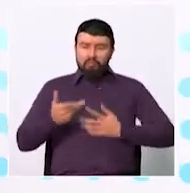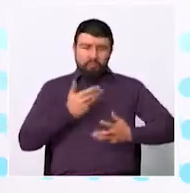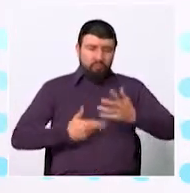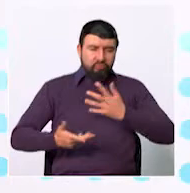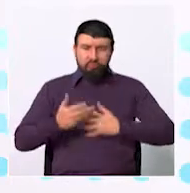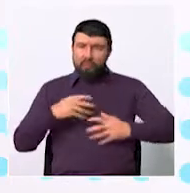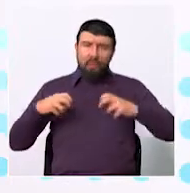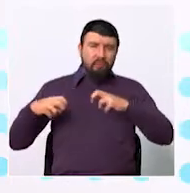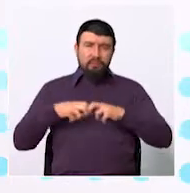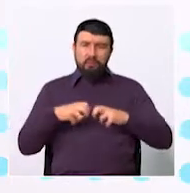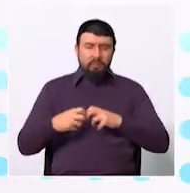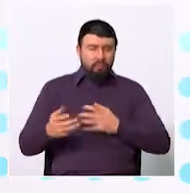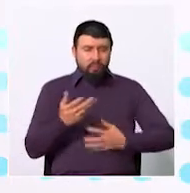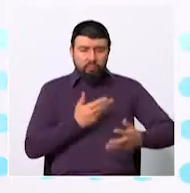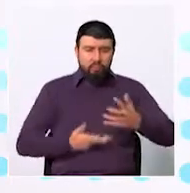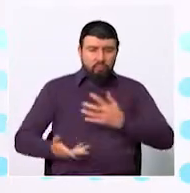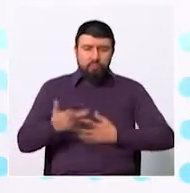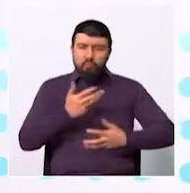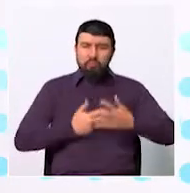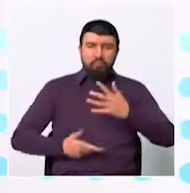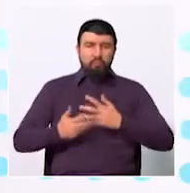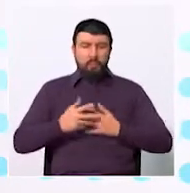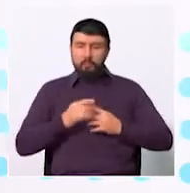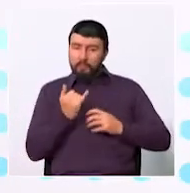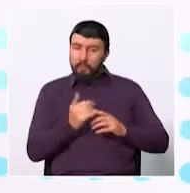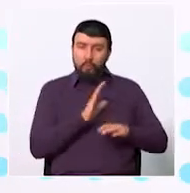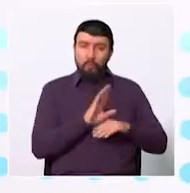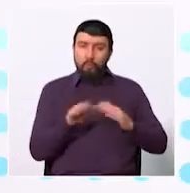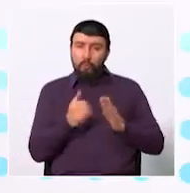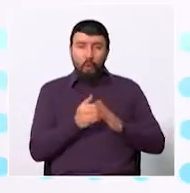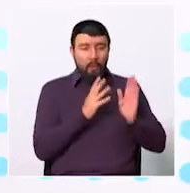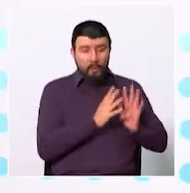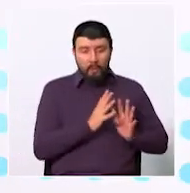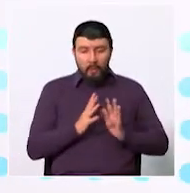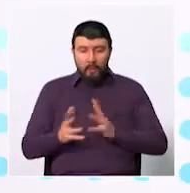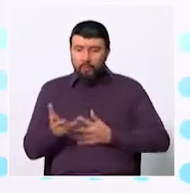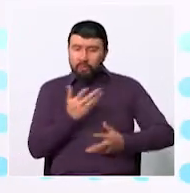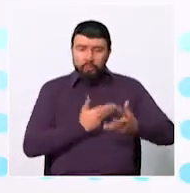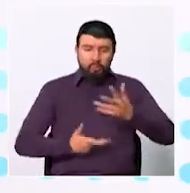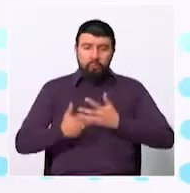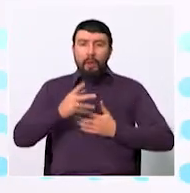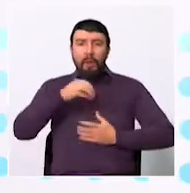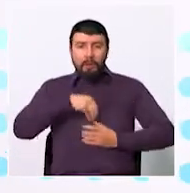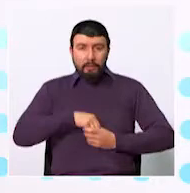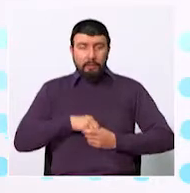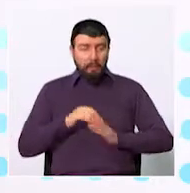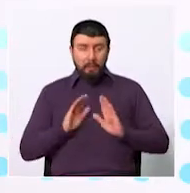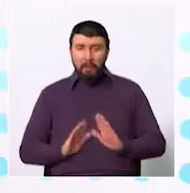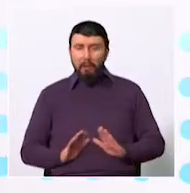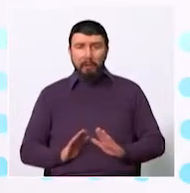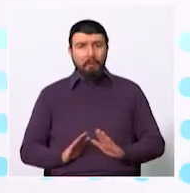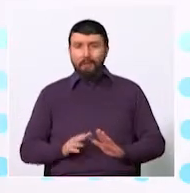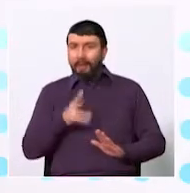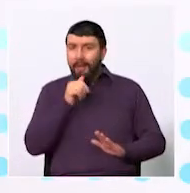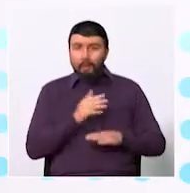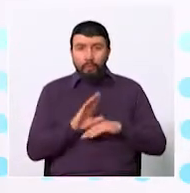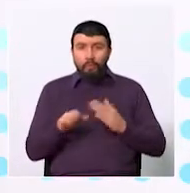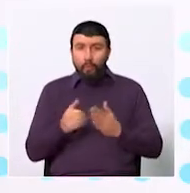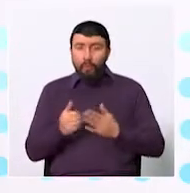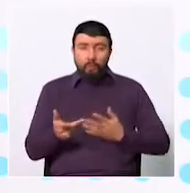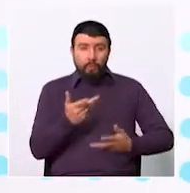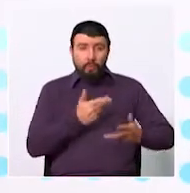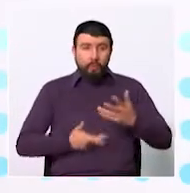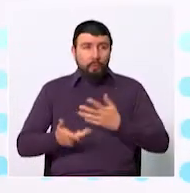está en movimiento está en vibración que todo está en constante movimiento nosotros no hay nada quieto no hay nada estático las